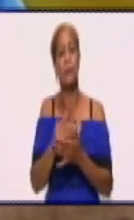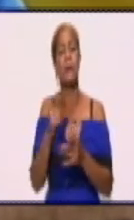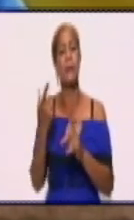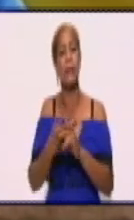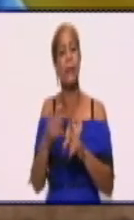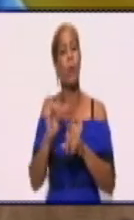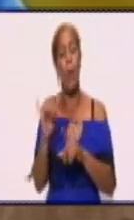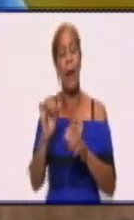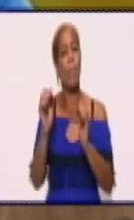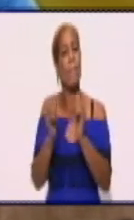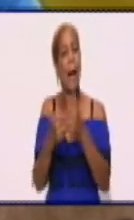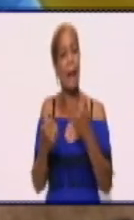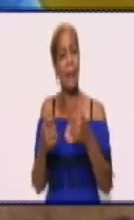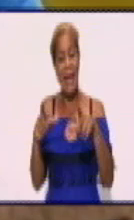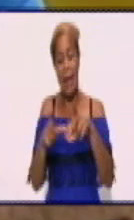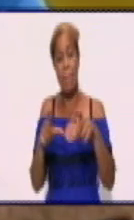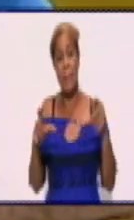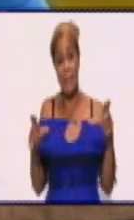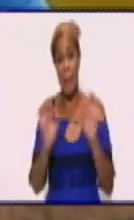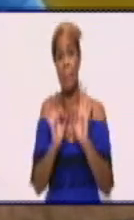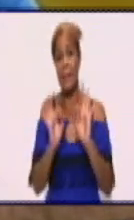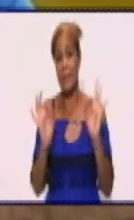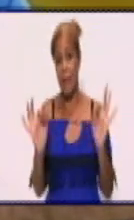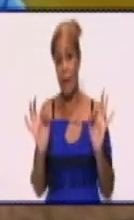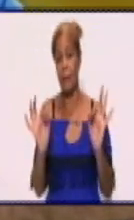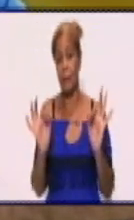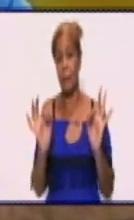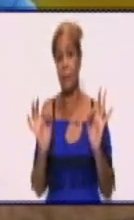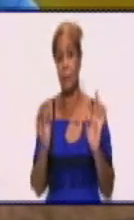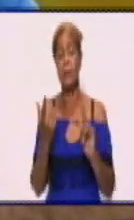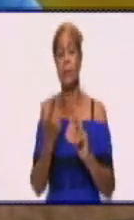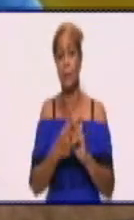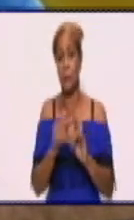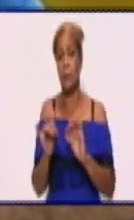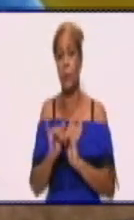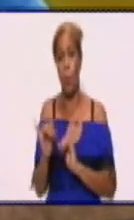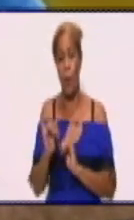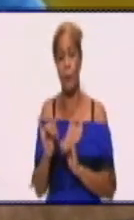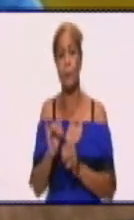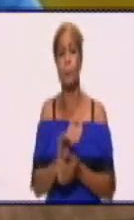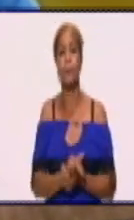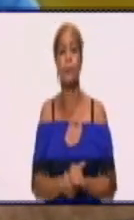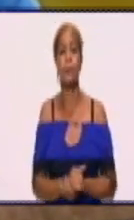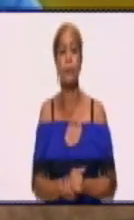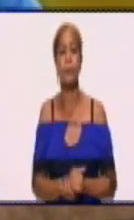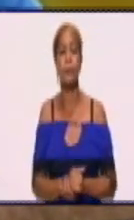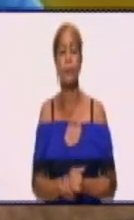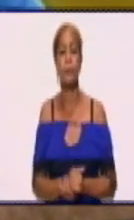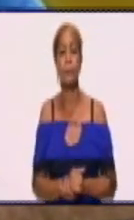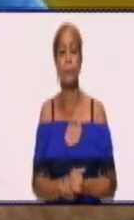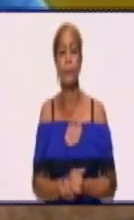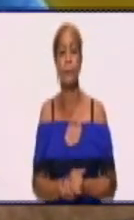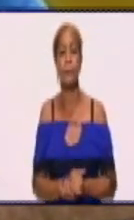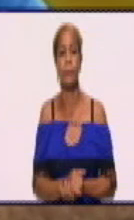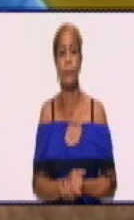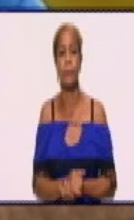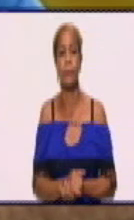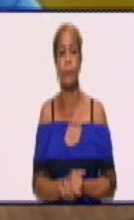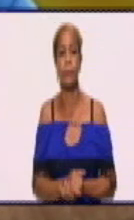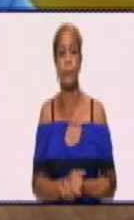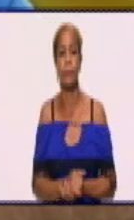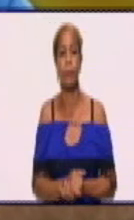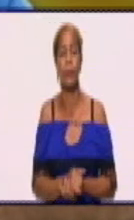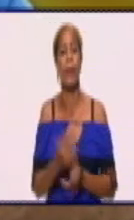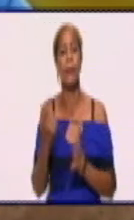ideales, pan especial que no son subordinadas a la Cubana del Pan, porque la Cubana del Pan también vende pan sí. Especial.